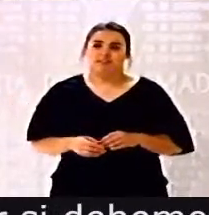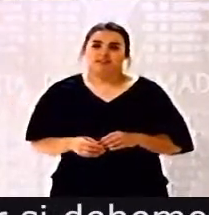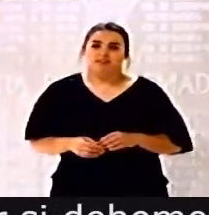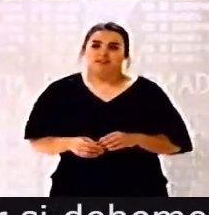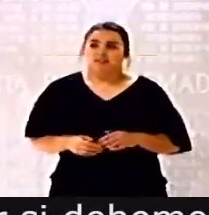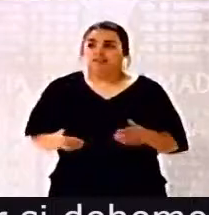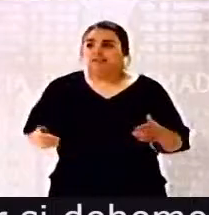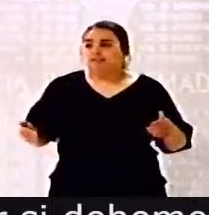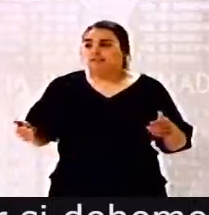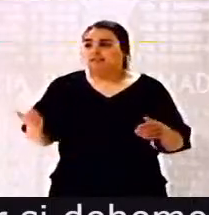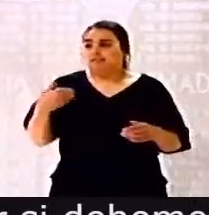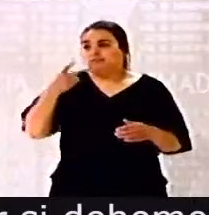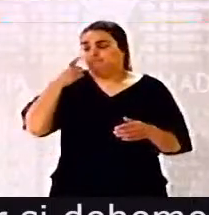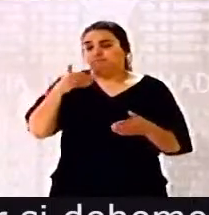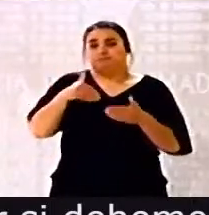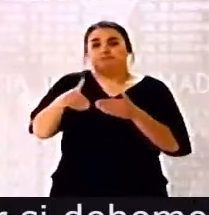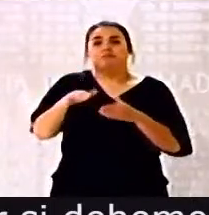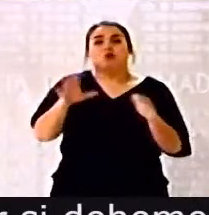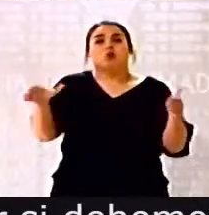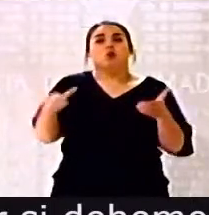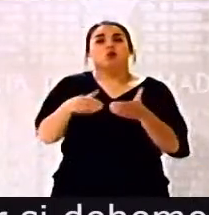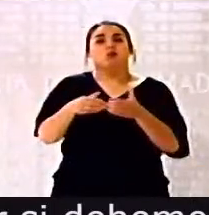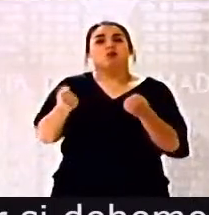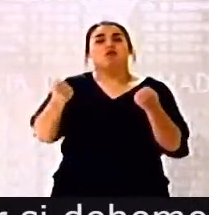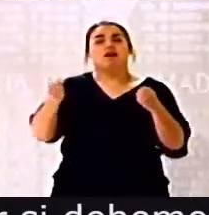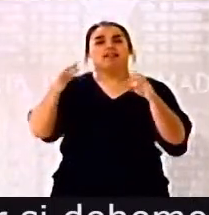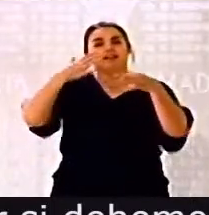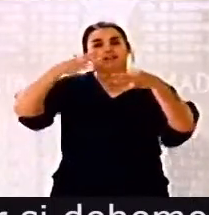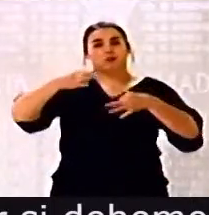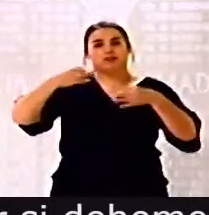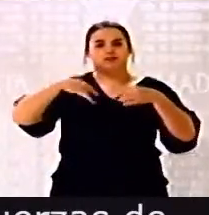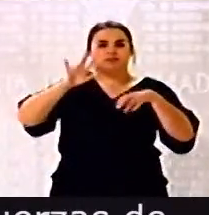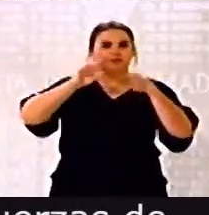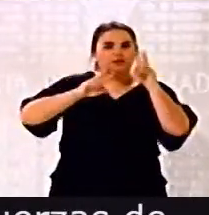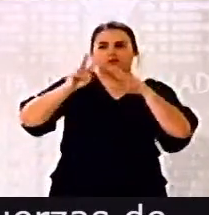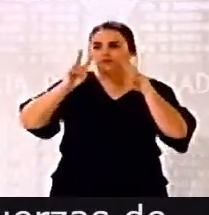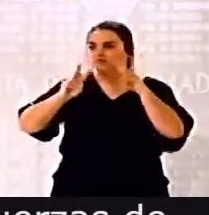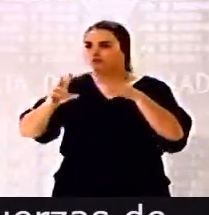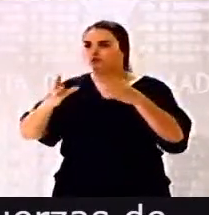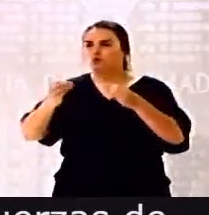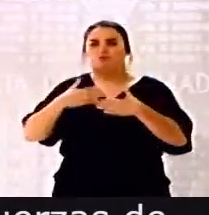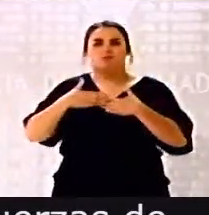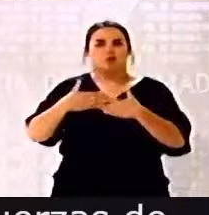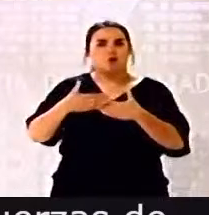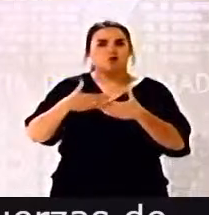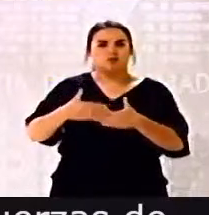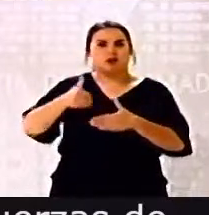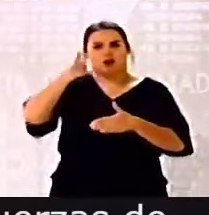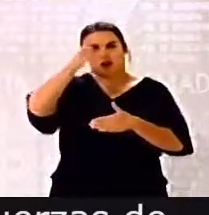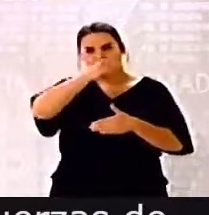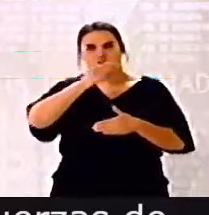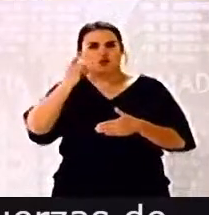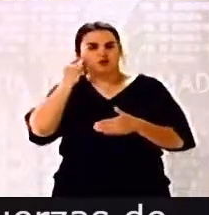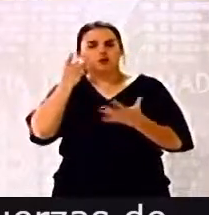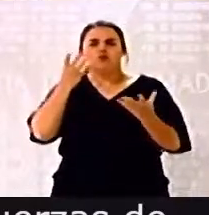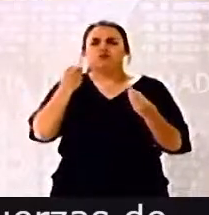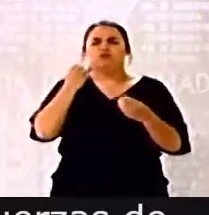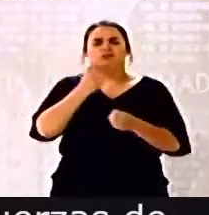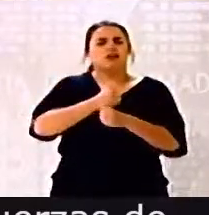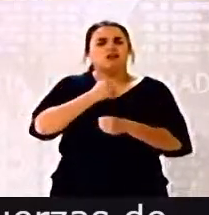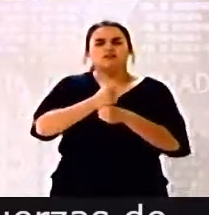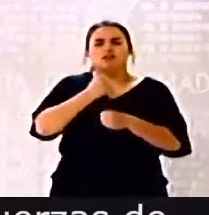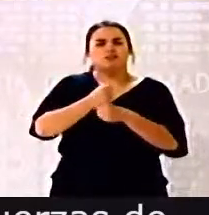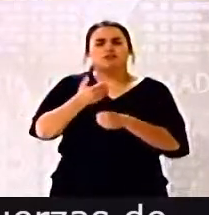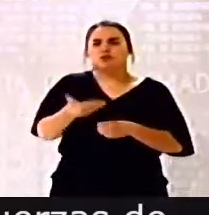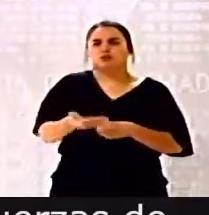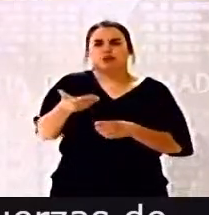Cuando se ven a los cuerpos y fuerzas de seguridad, cuando se ven a tantos voluntarios y voluntarias, a tantos trabajadores